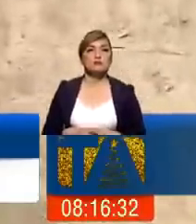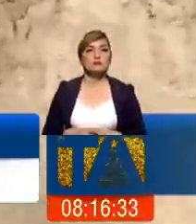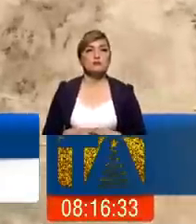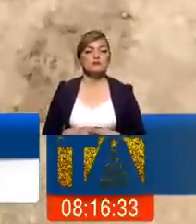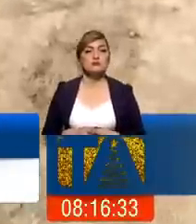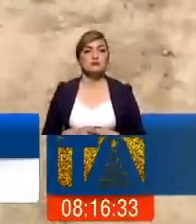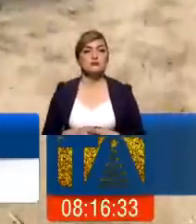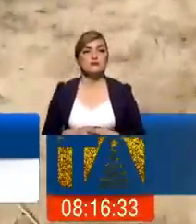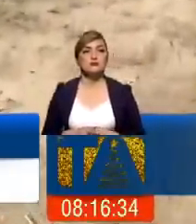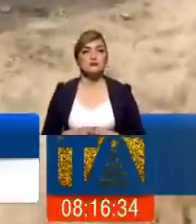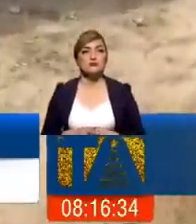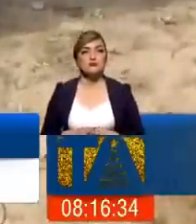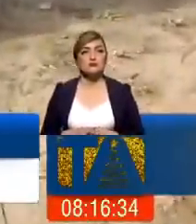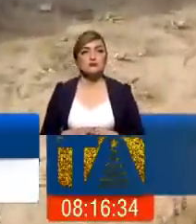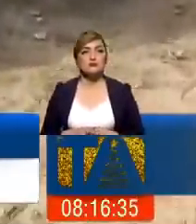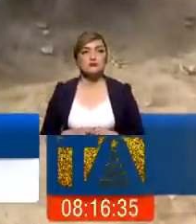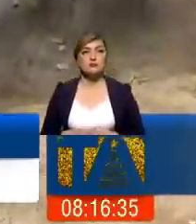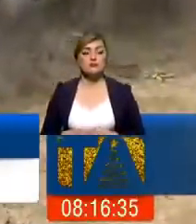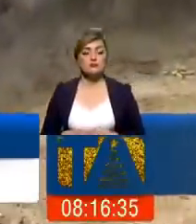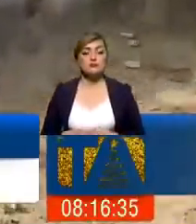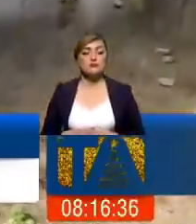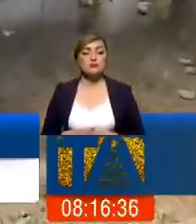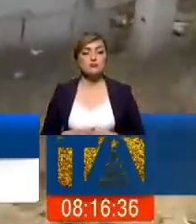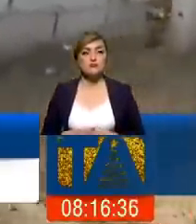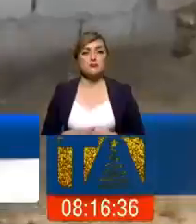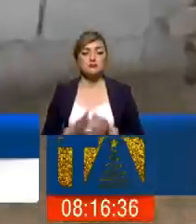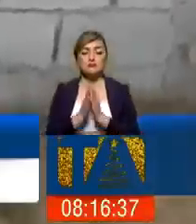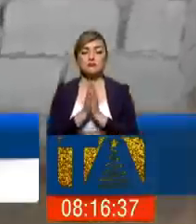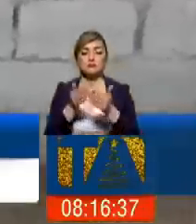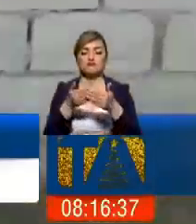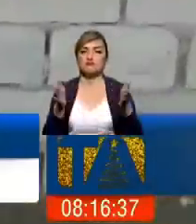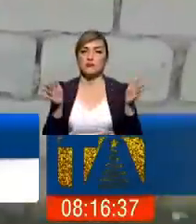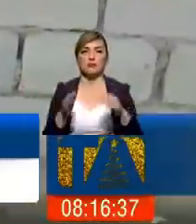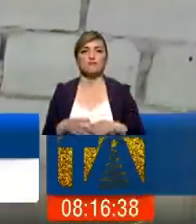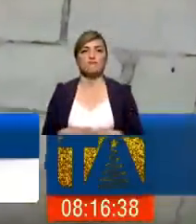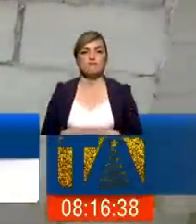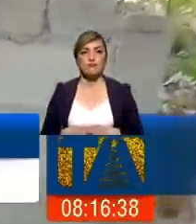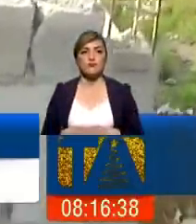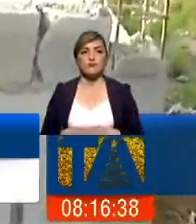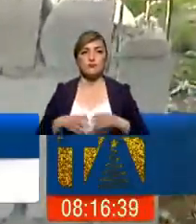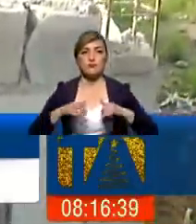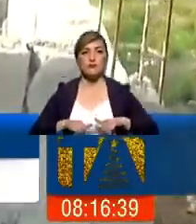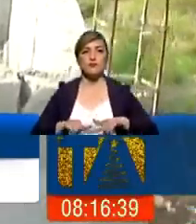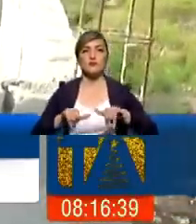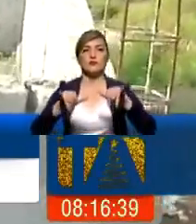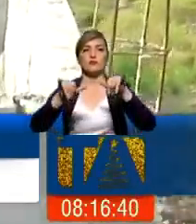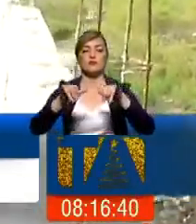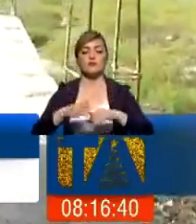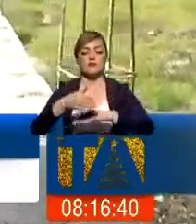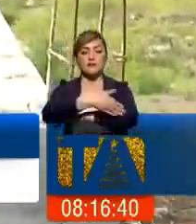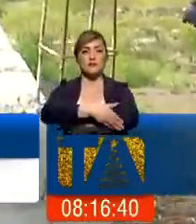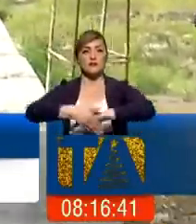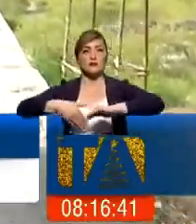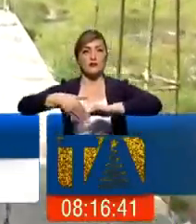vecino. Estamos pidiendo que se nos reabra la vía, prácticamente sería la continuación de la